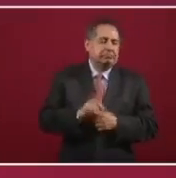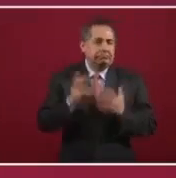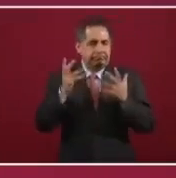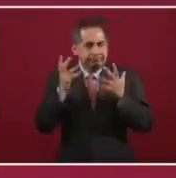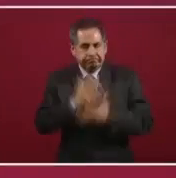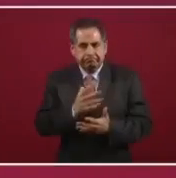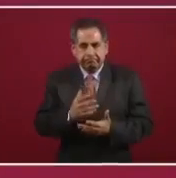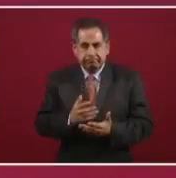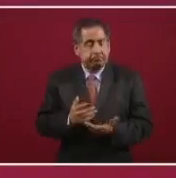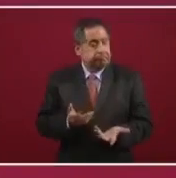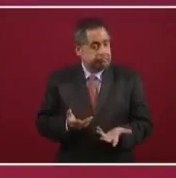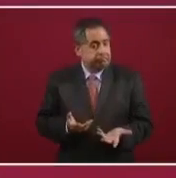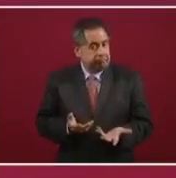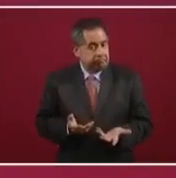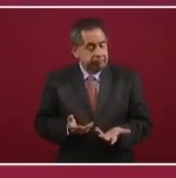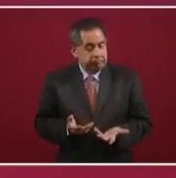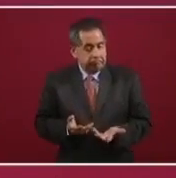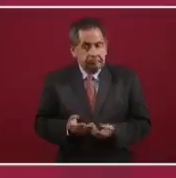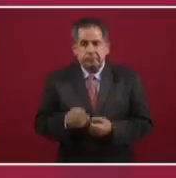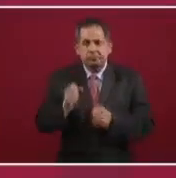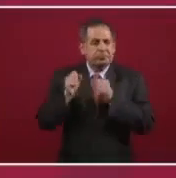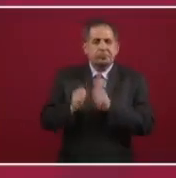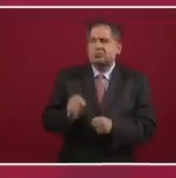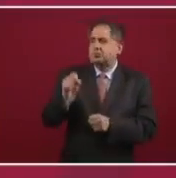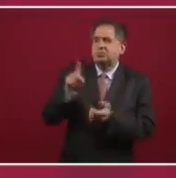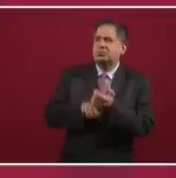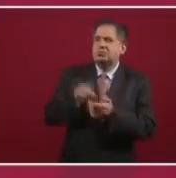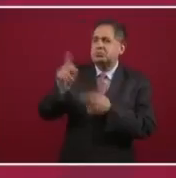y que luego